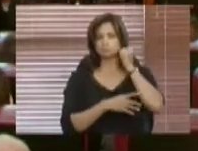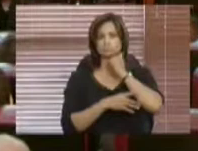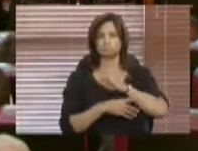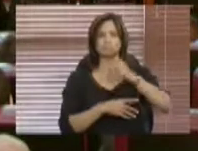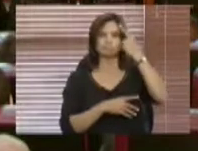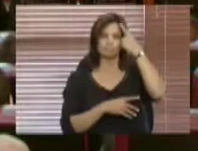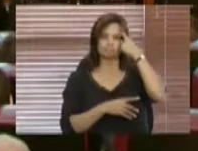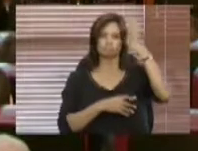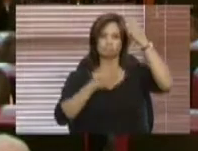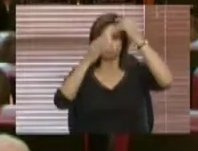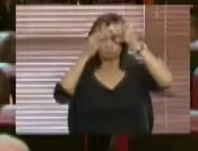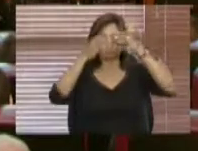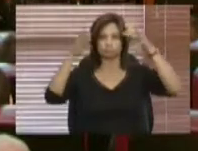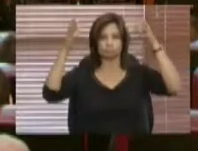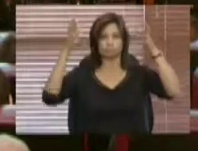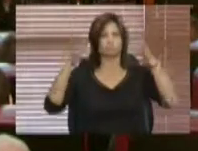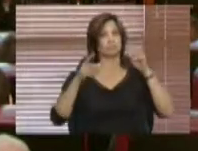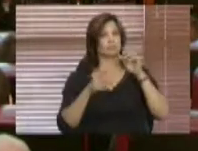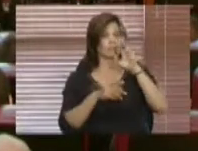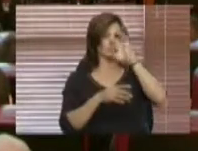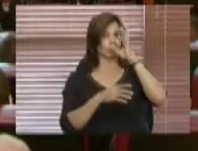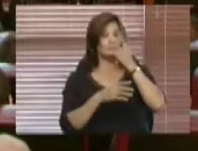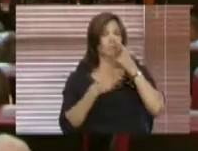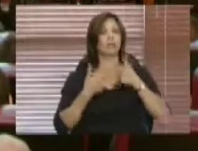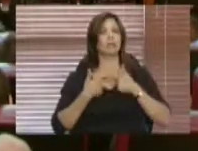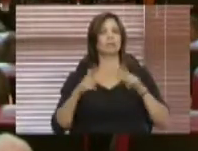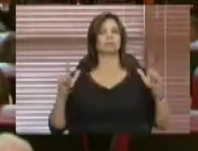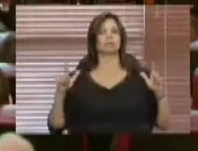sueño de Estado libre,